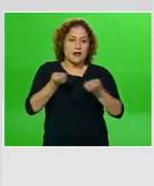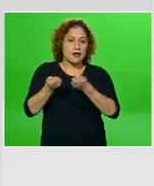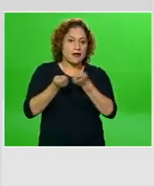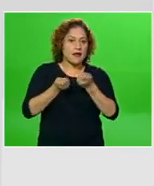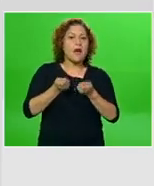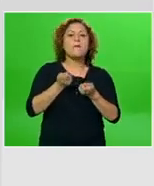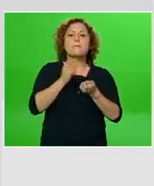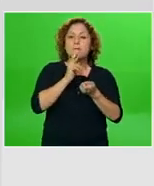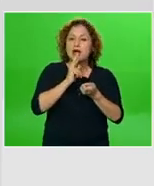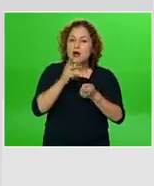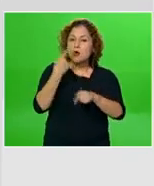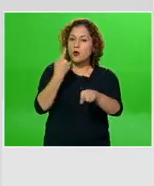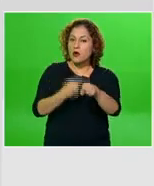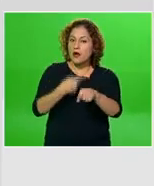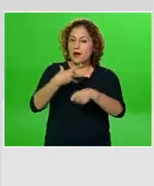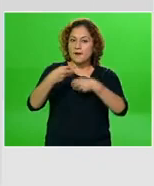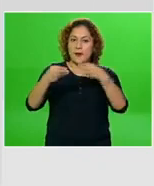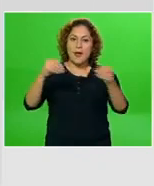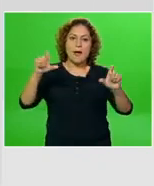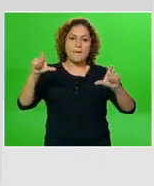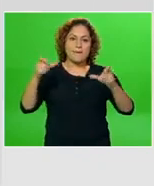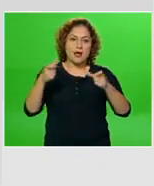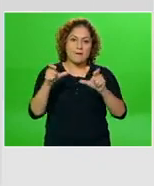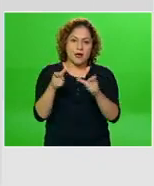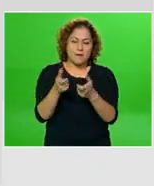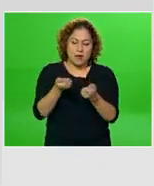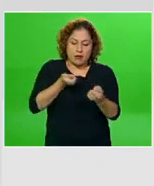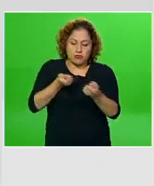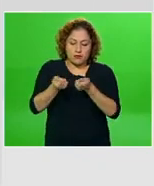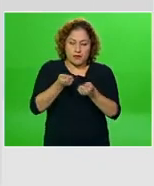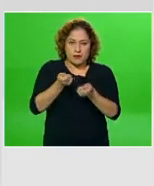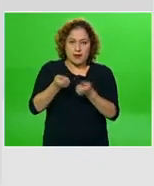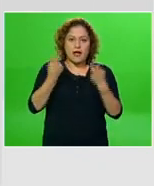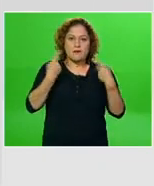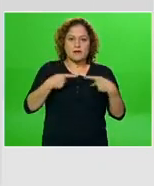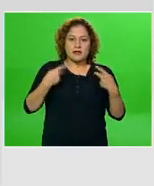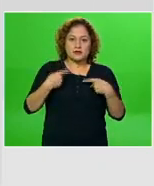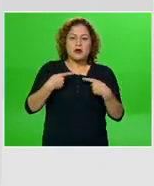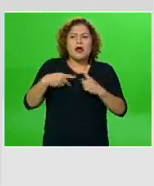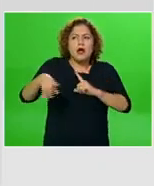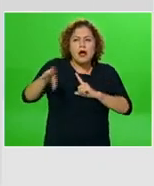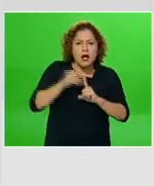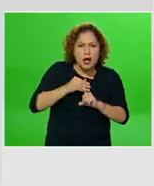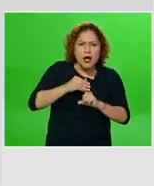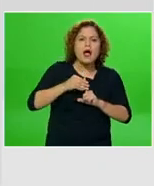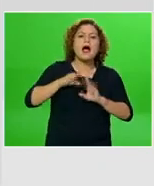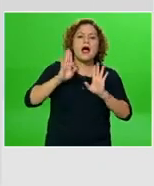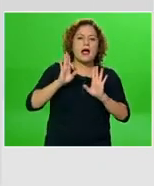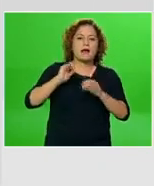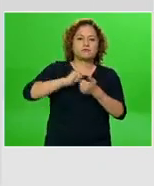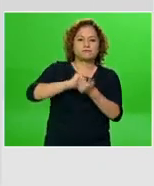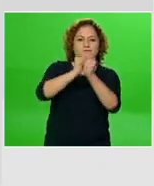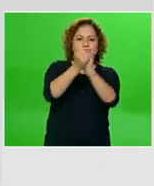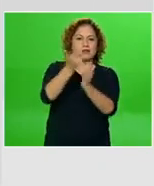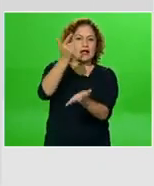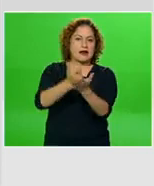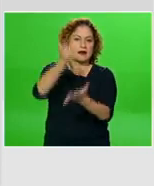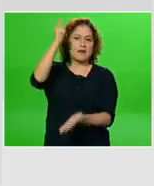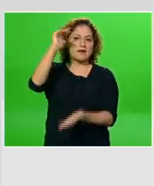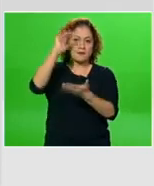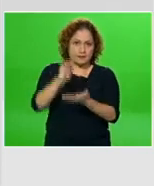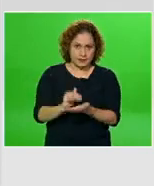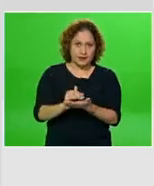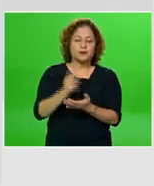riesgo de que estas personas se contagien puedan desarrollar enfermedad grave segundo elemento que se sumó al tema